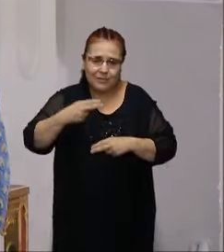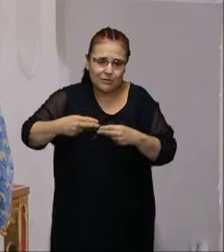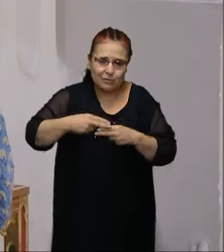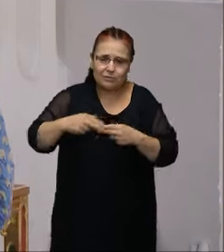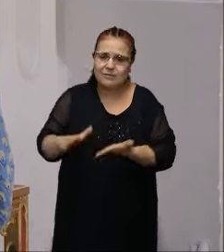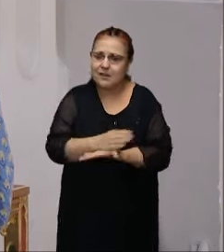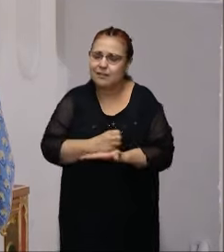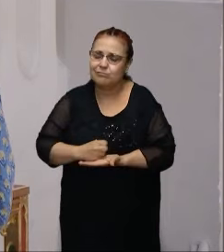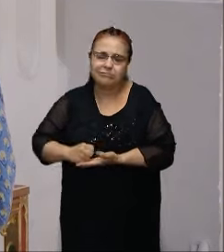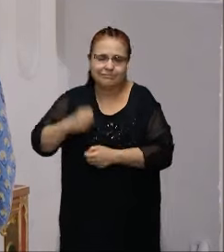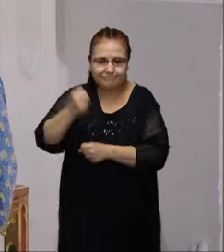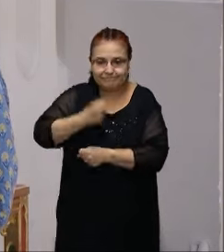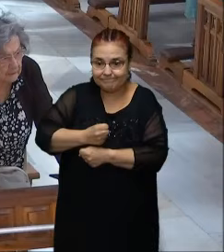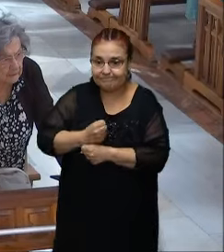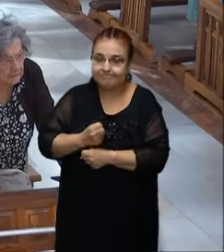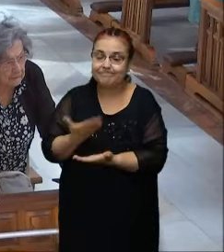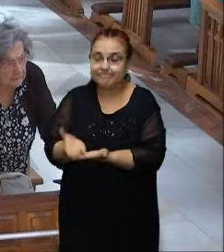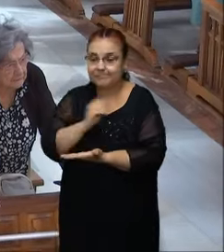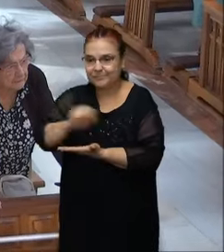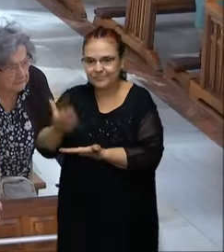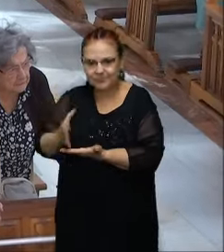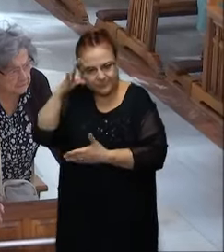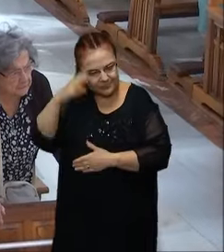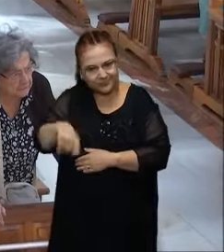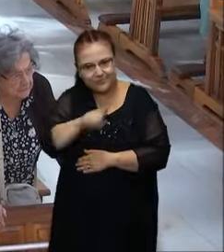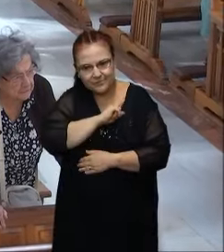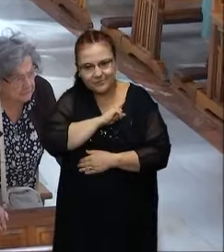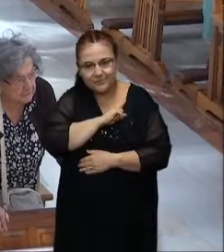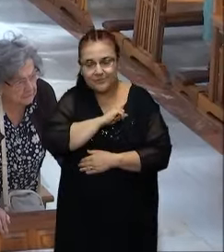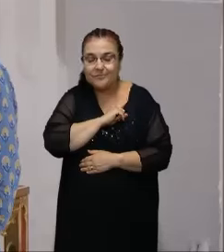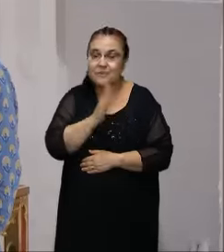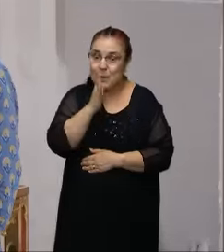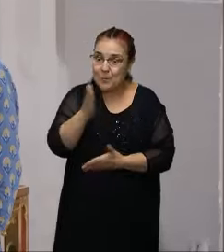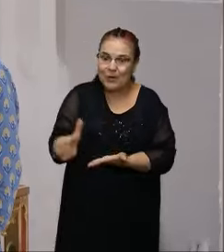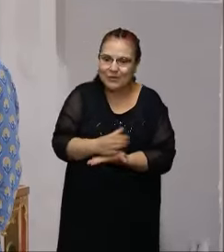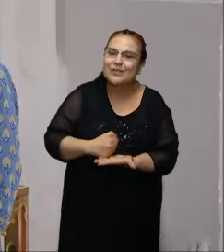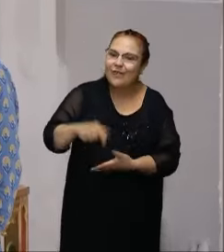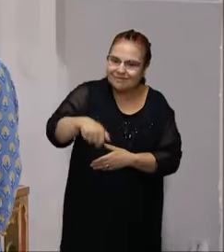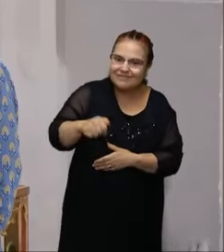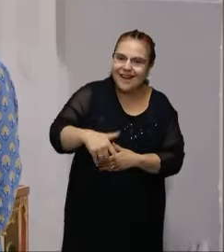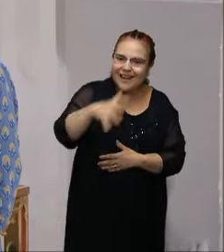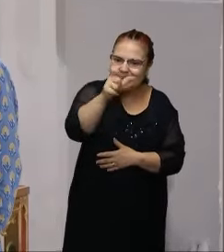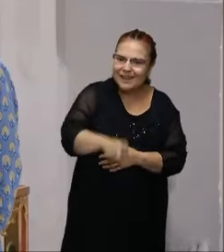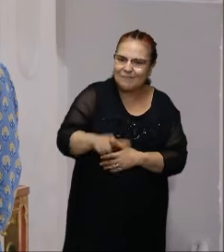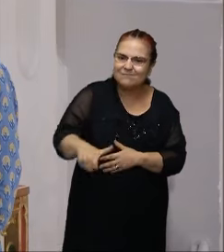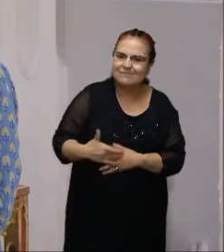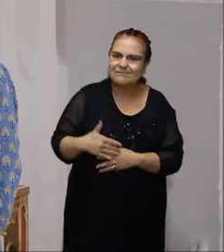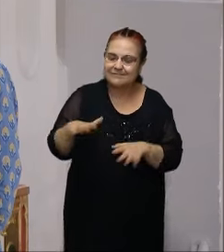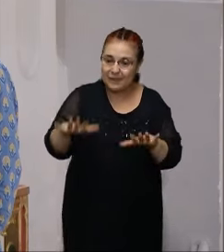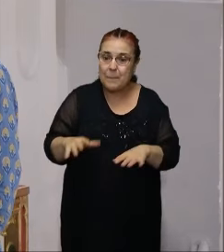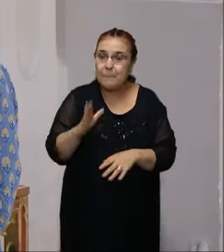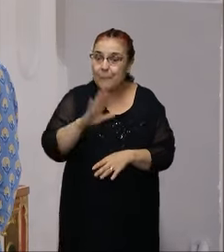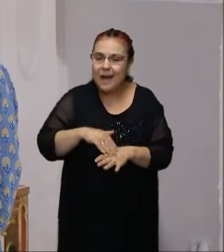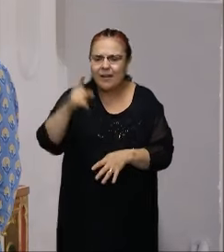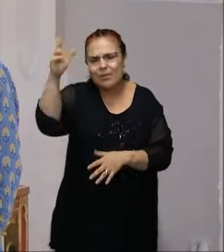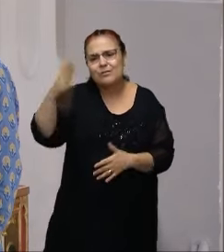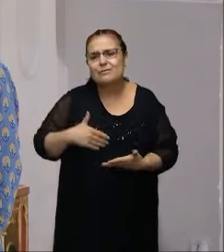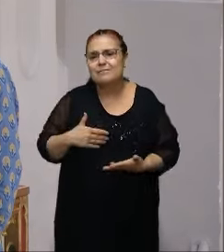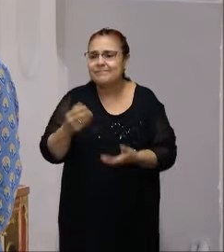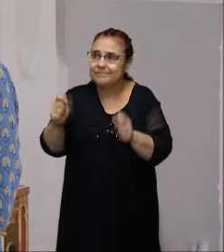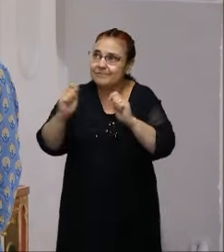trabajos. Roguemos al Señor. Te rogamos, óyenos. Por todos los presentes, para que Dios nos conceda su